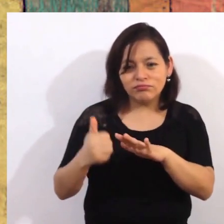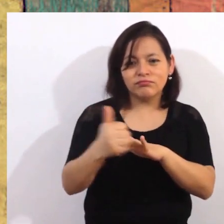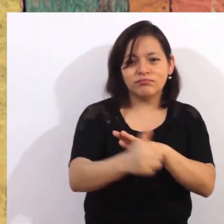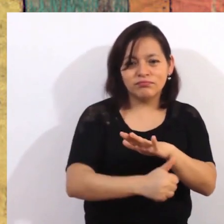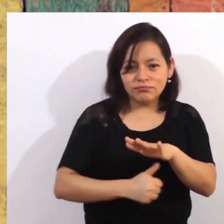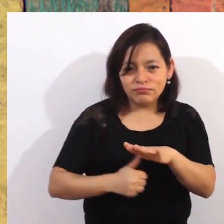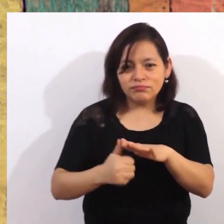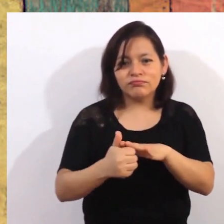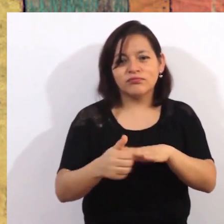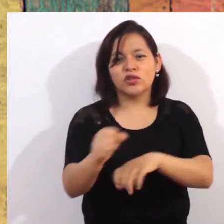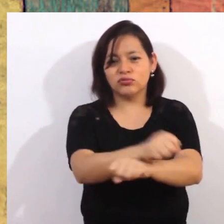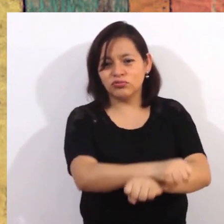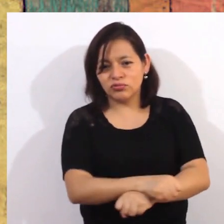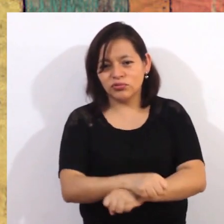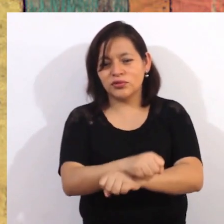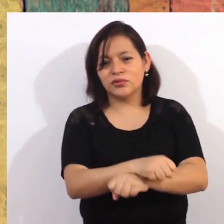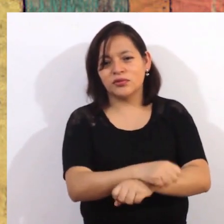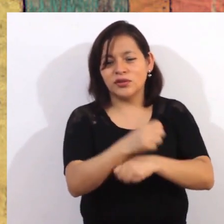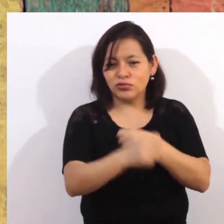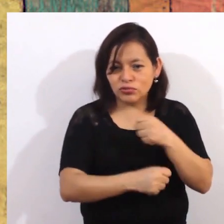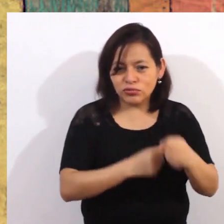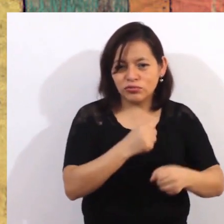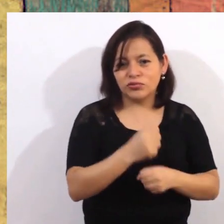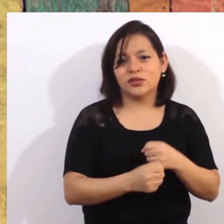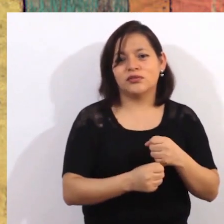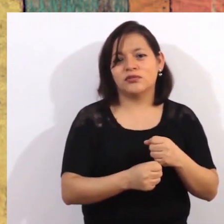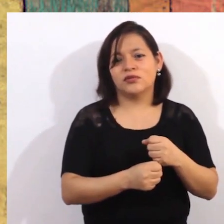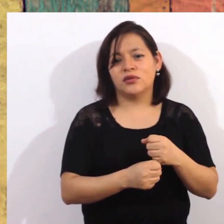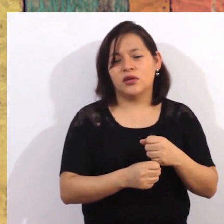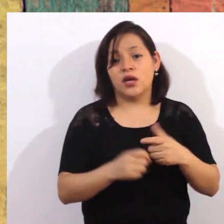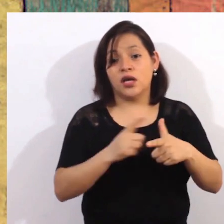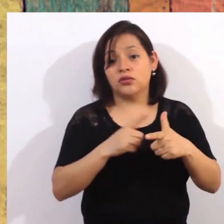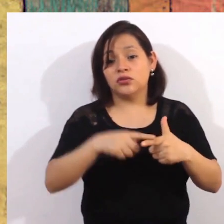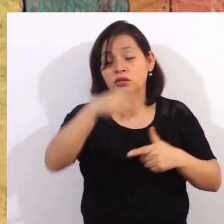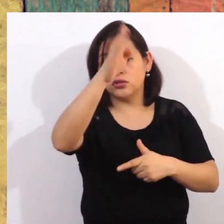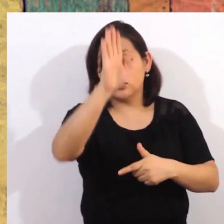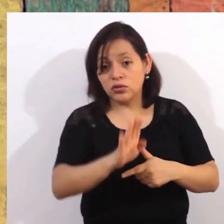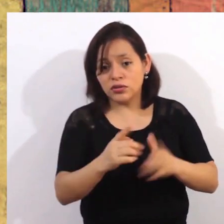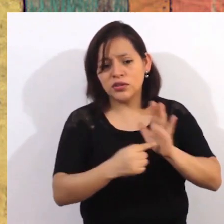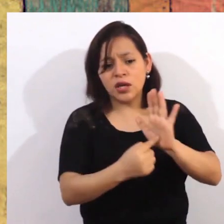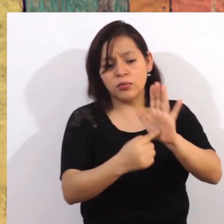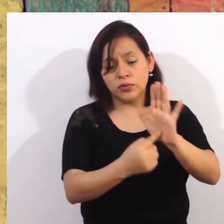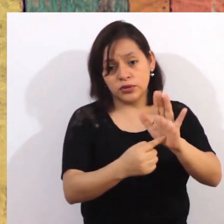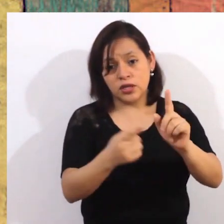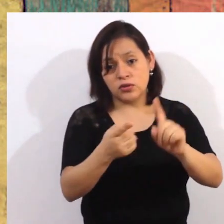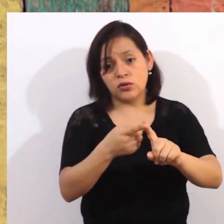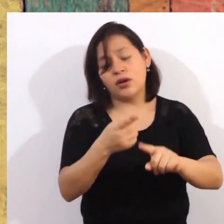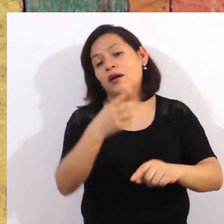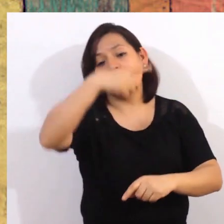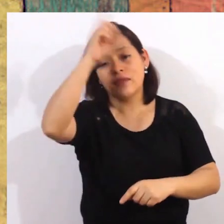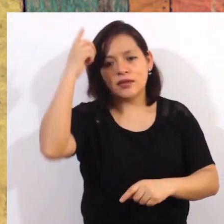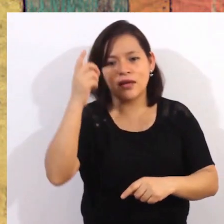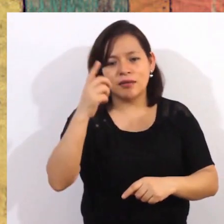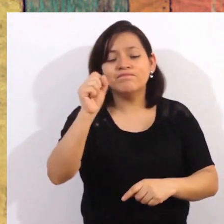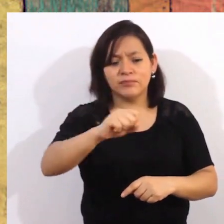Dios nada de esto olvidaría, y se le muestra a Daniel, se le revela a Daniel que vendría un tiempo difícil para